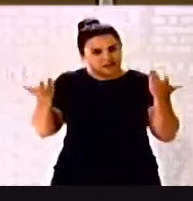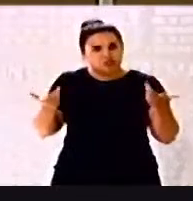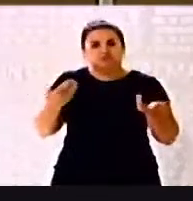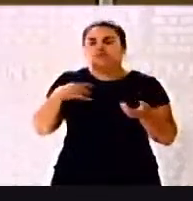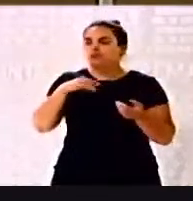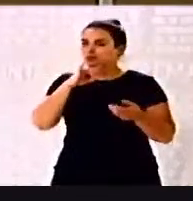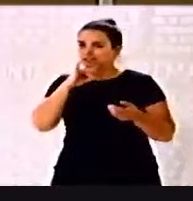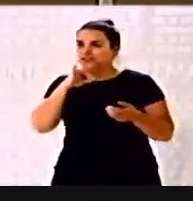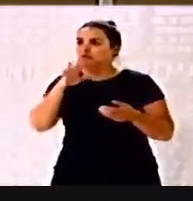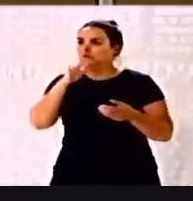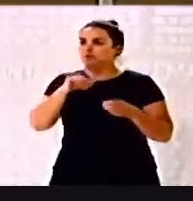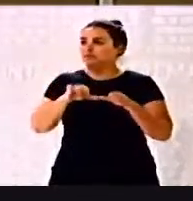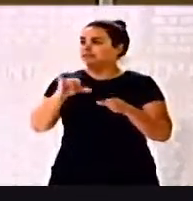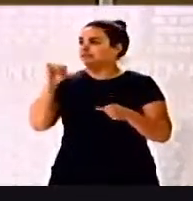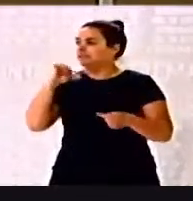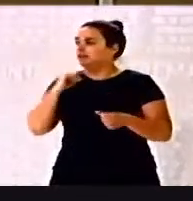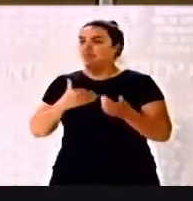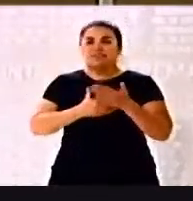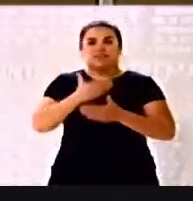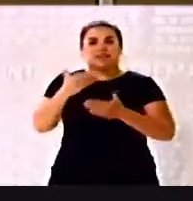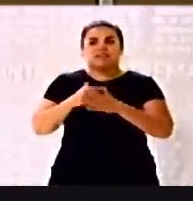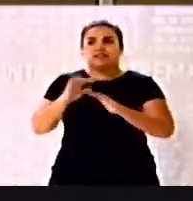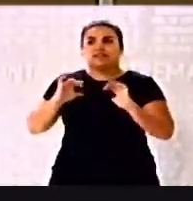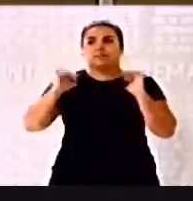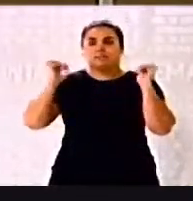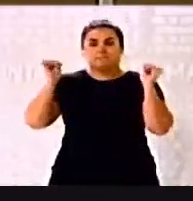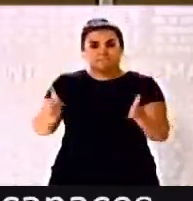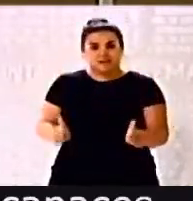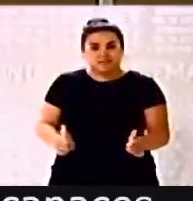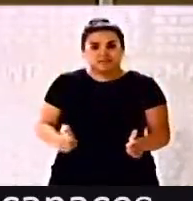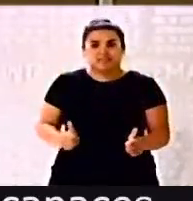sido capaces en estos días, desde que se inicia